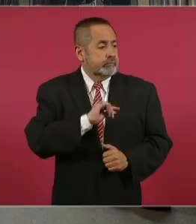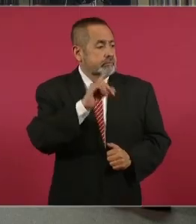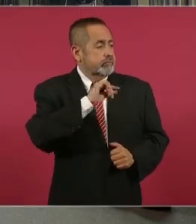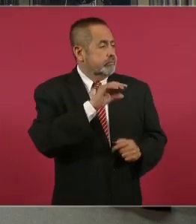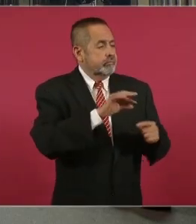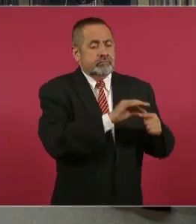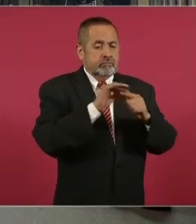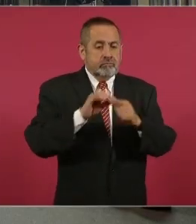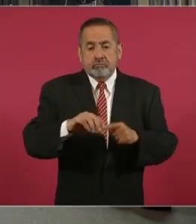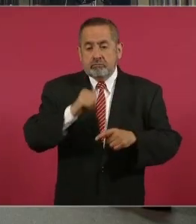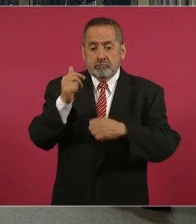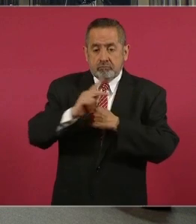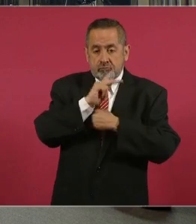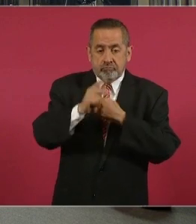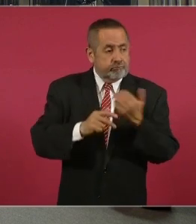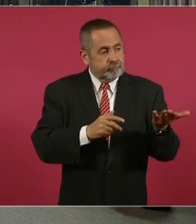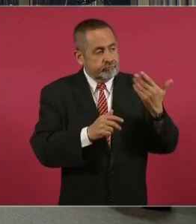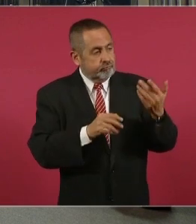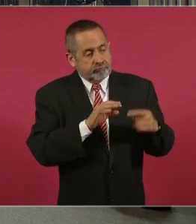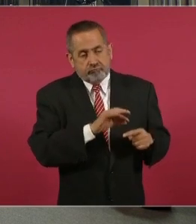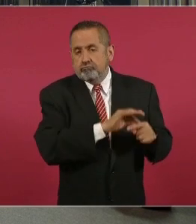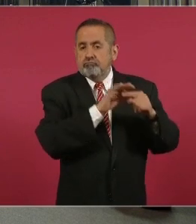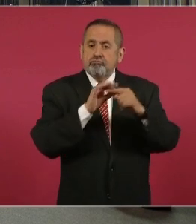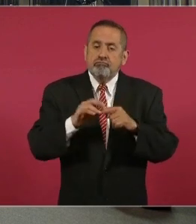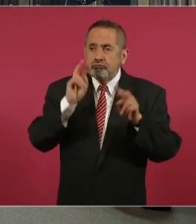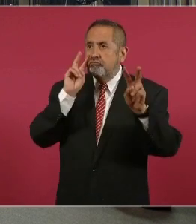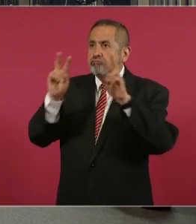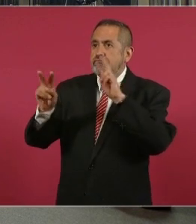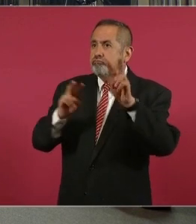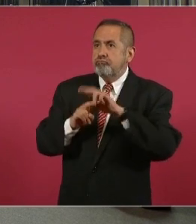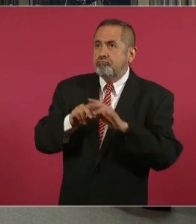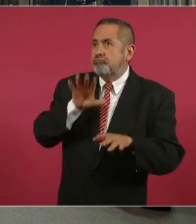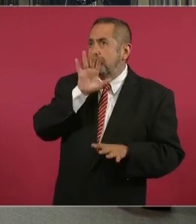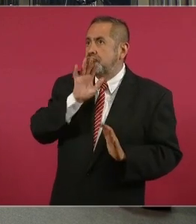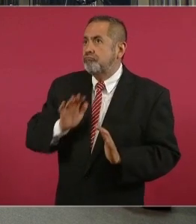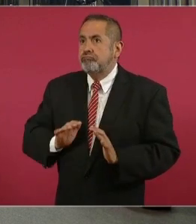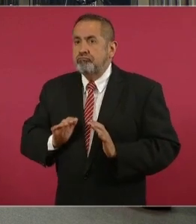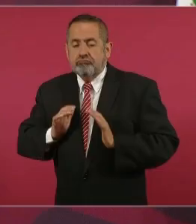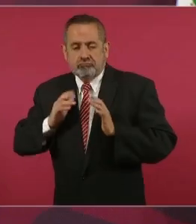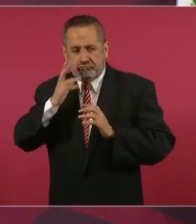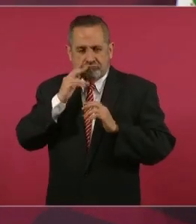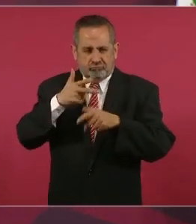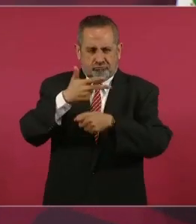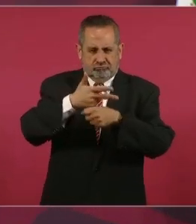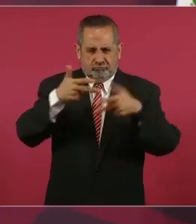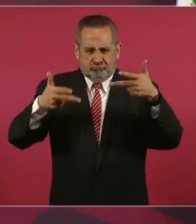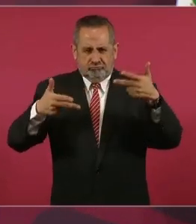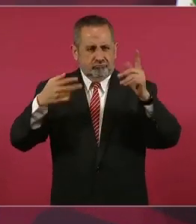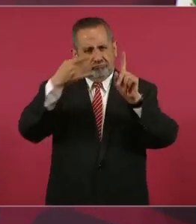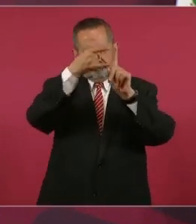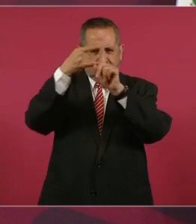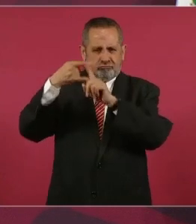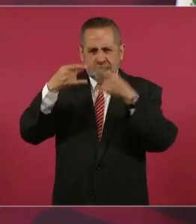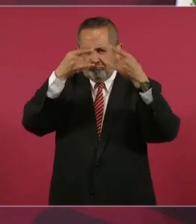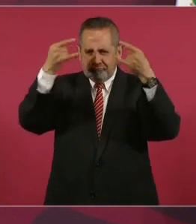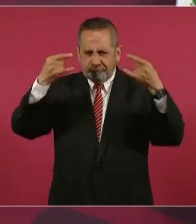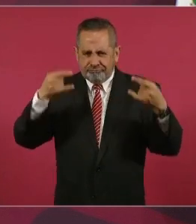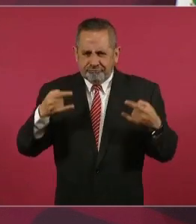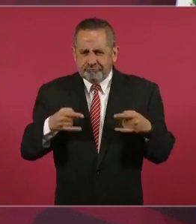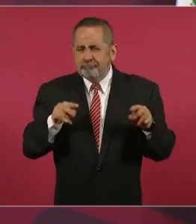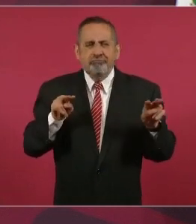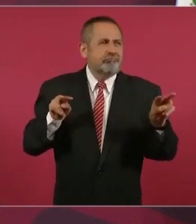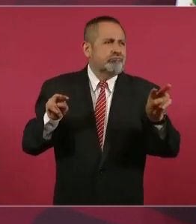funcionarios hasta de otros países y los apantallaba ahí porque tenían sistemas